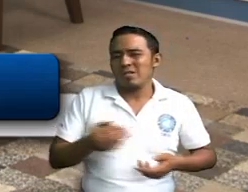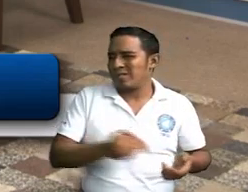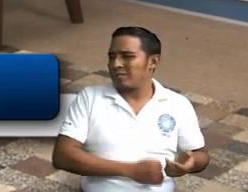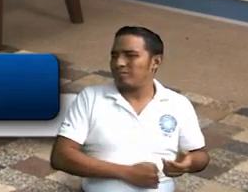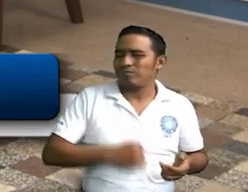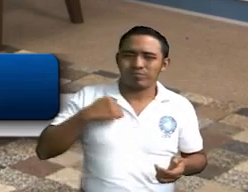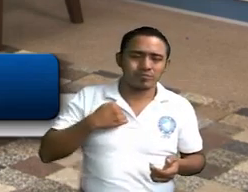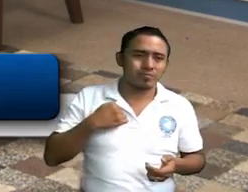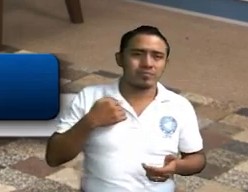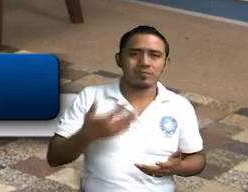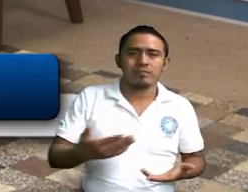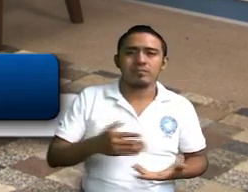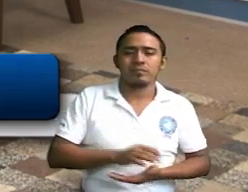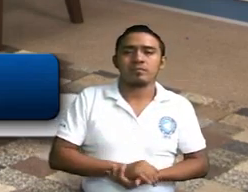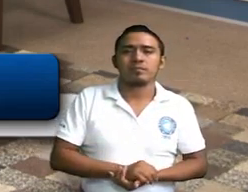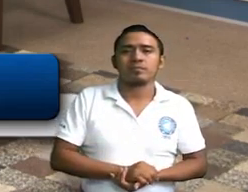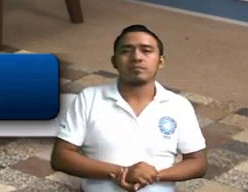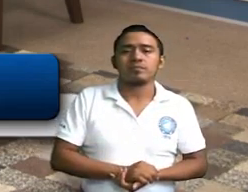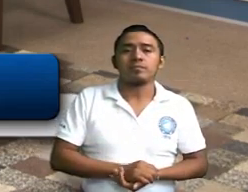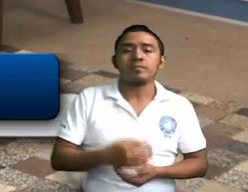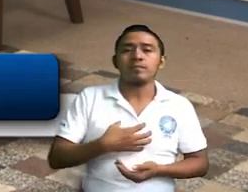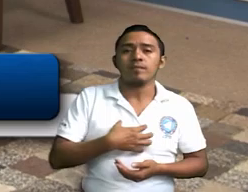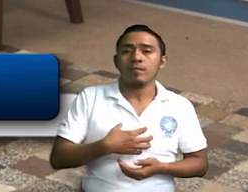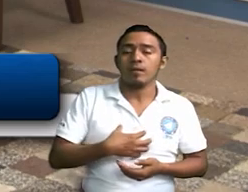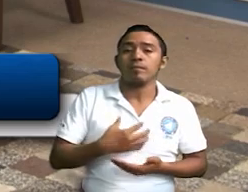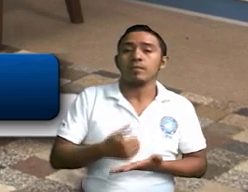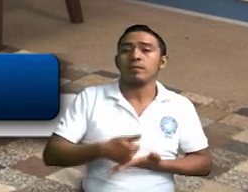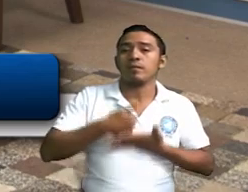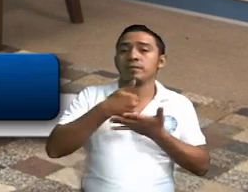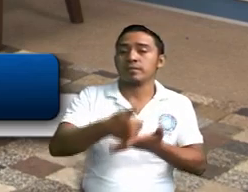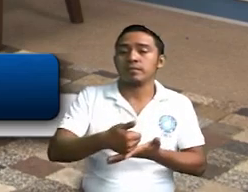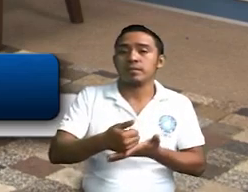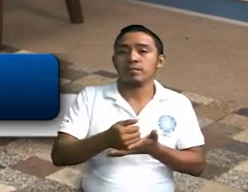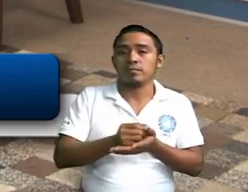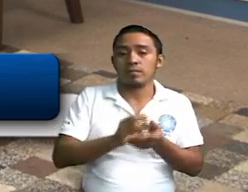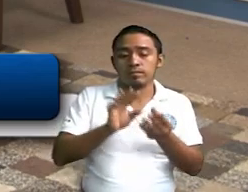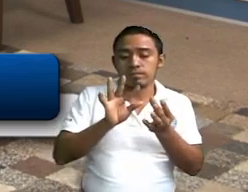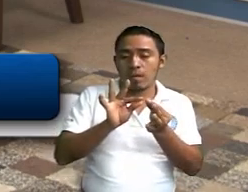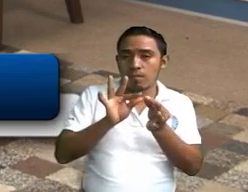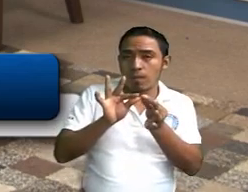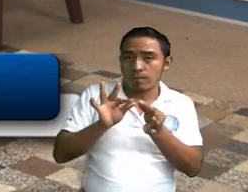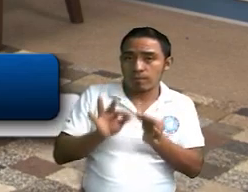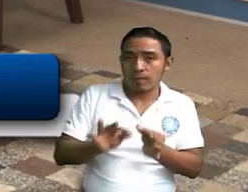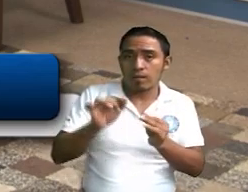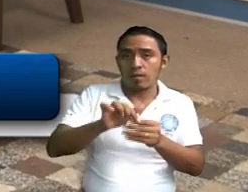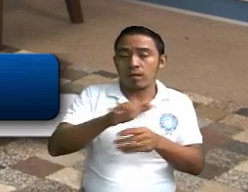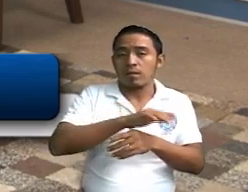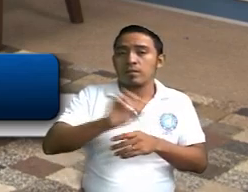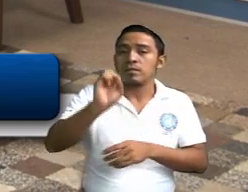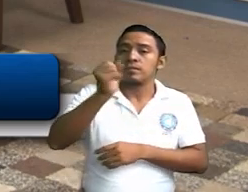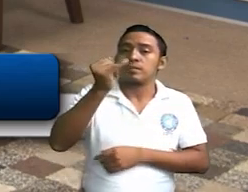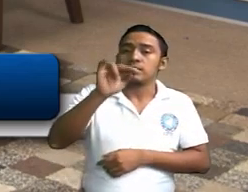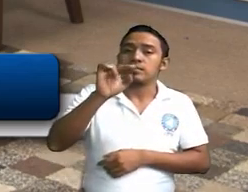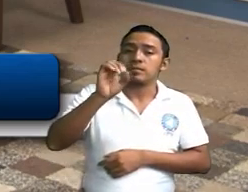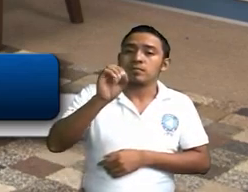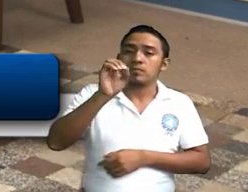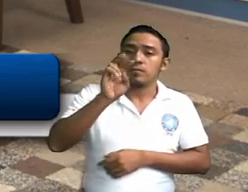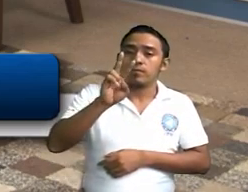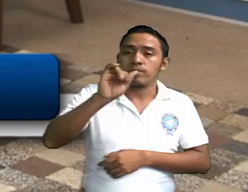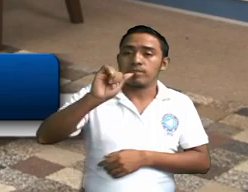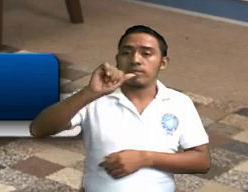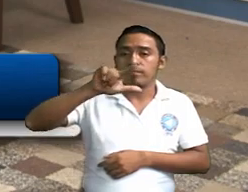esto, como que son tratamientos que ayudan a mejorar la viscosidad de lo que es el líquido sinovial.